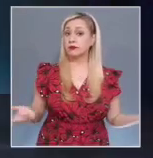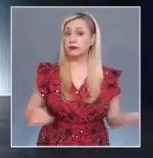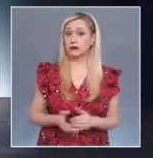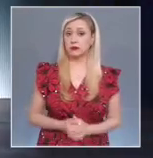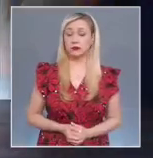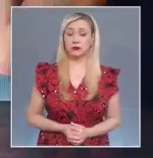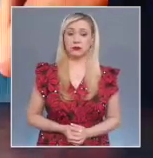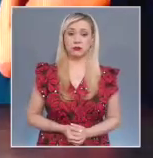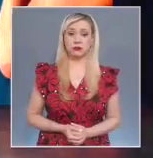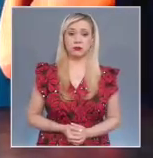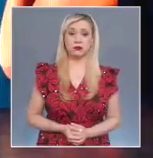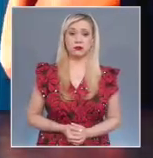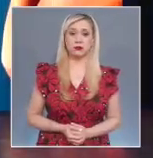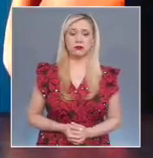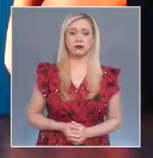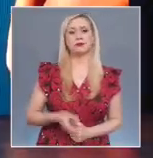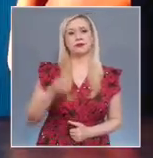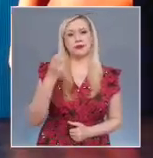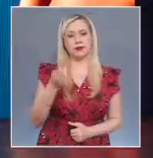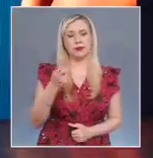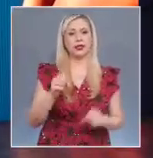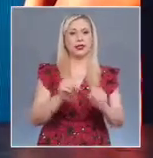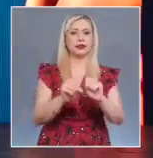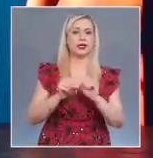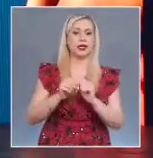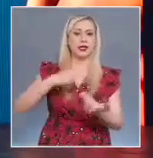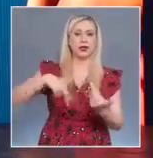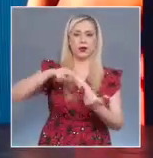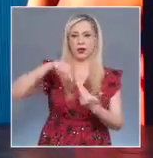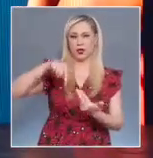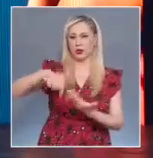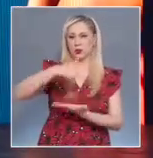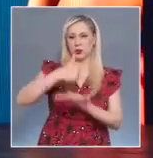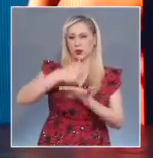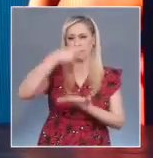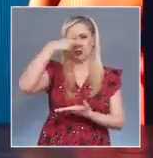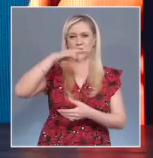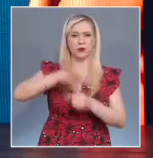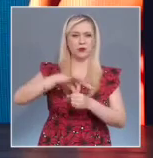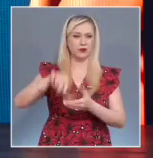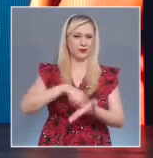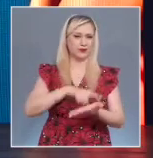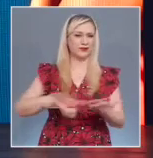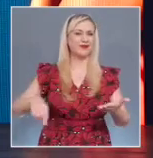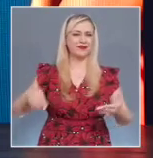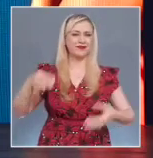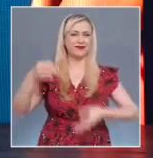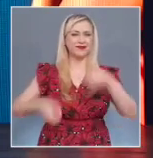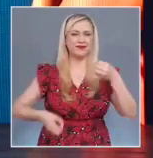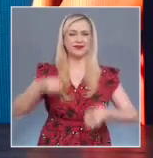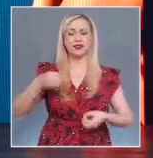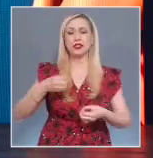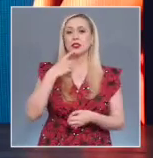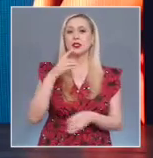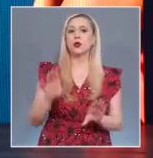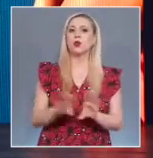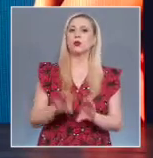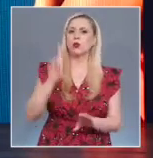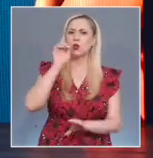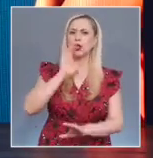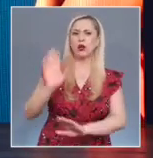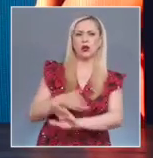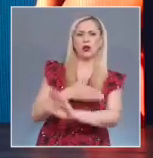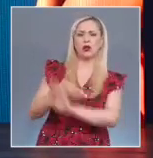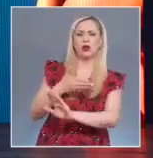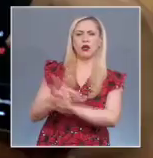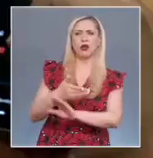Y mientras tanto, en la Sala Regional Ciudad de México del Tribunal Electoral se abordó el tema de la violencia política en razón de género a través de las redes